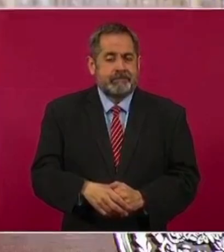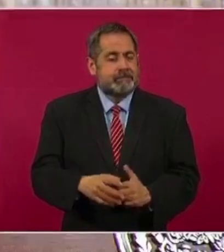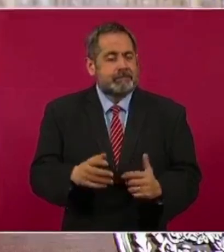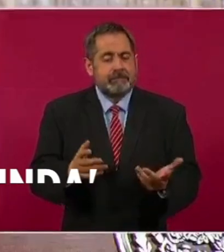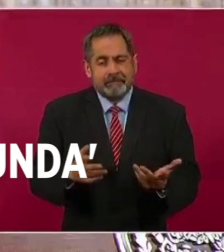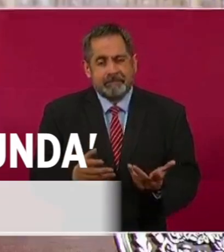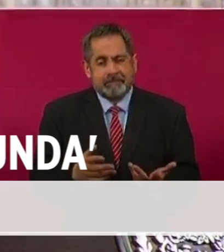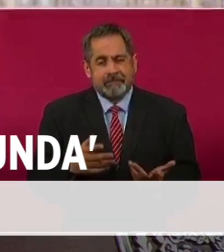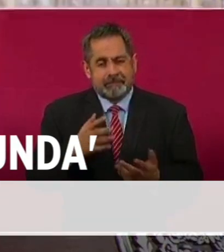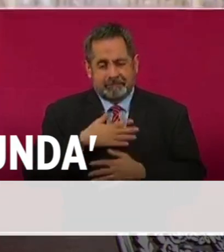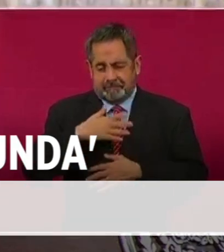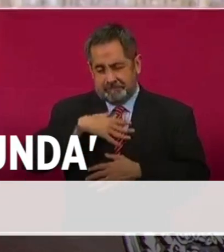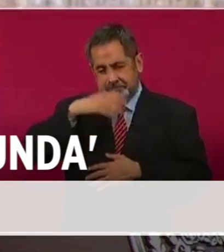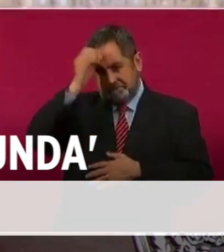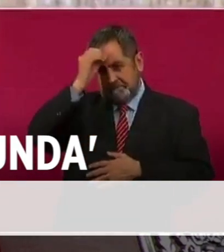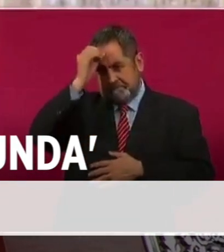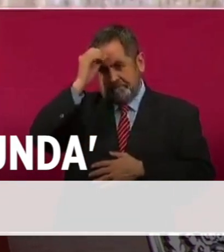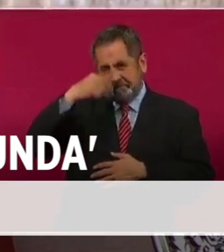Entonces, ¿cuál es mi opinión?